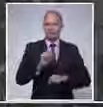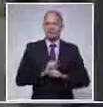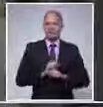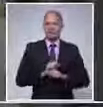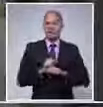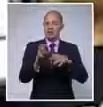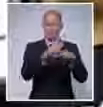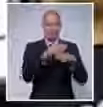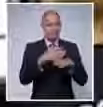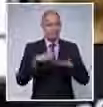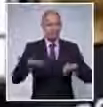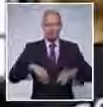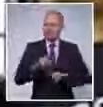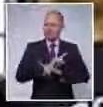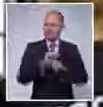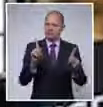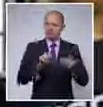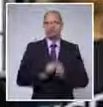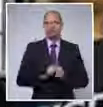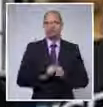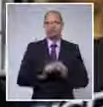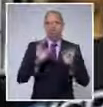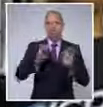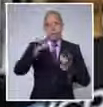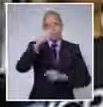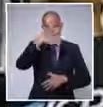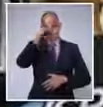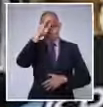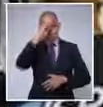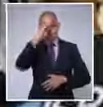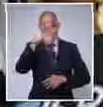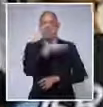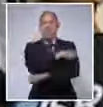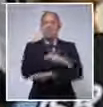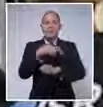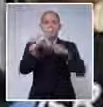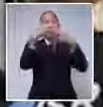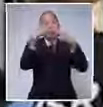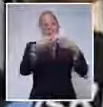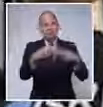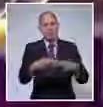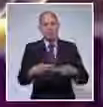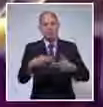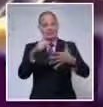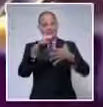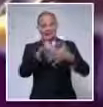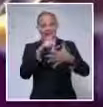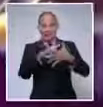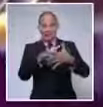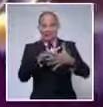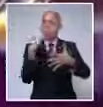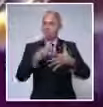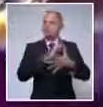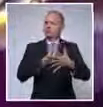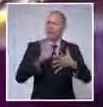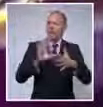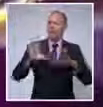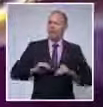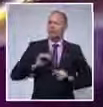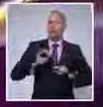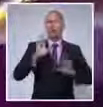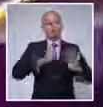Parrilla recordó que Cuba es el quinto país del mundo en ser parte de los 19 instrumentos internacionales existentes contra ese